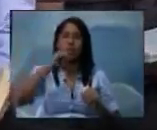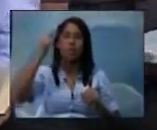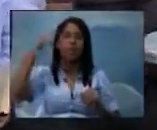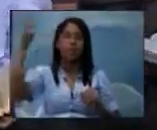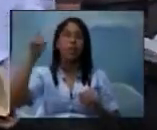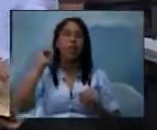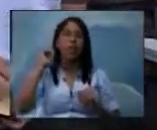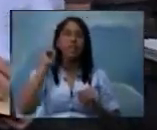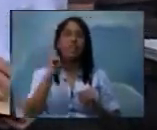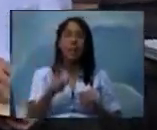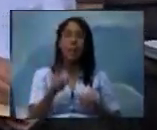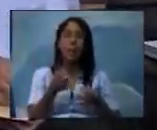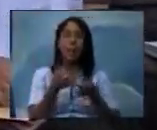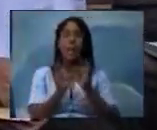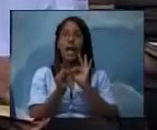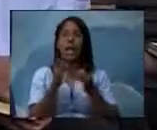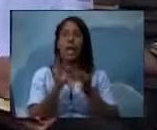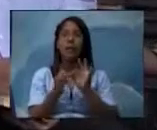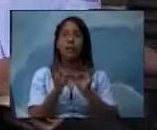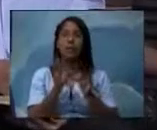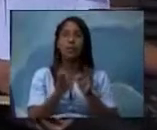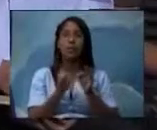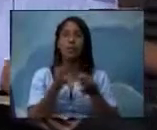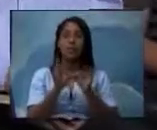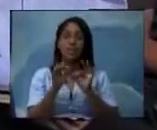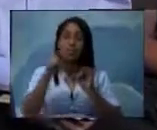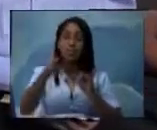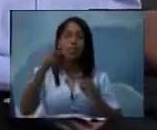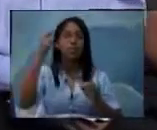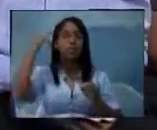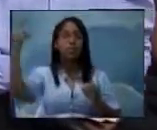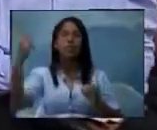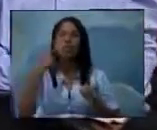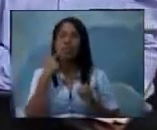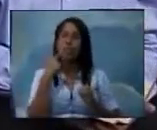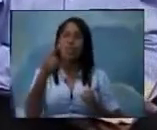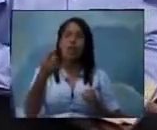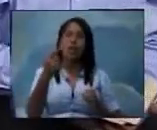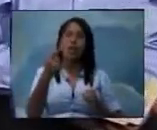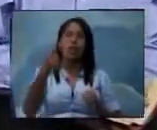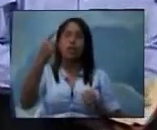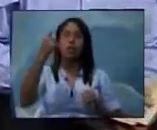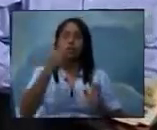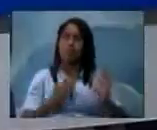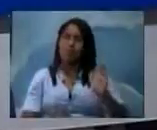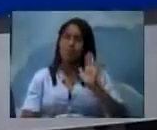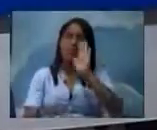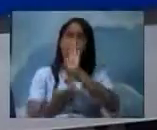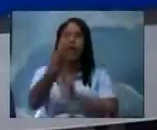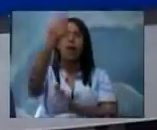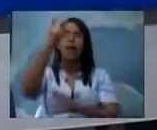Este es el sueño. También la interpretación de él diremos.